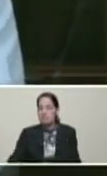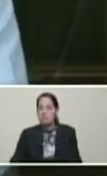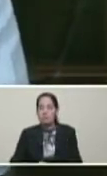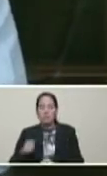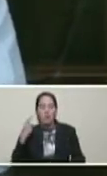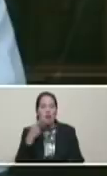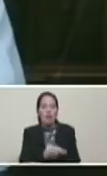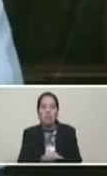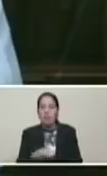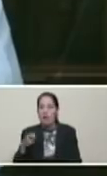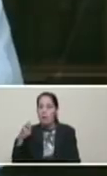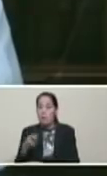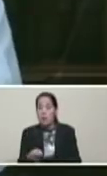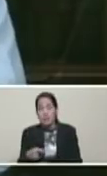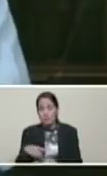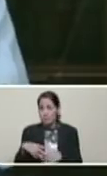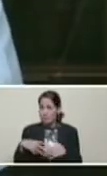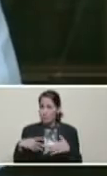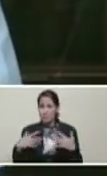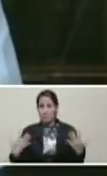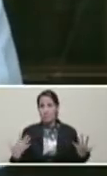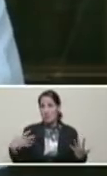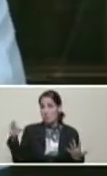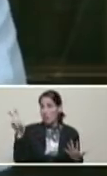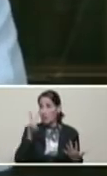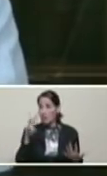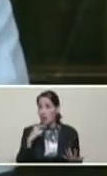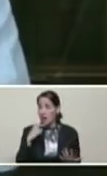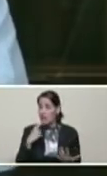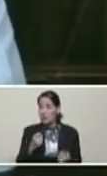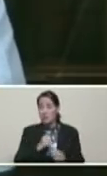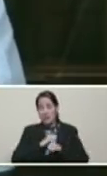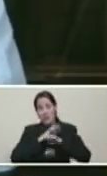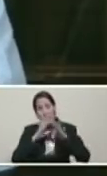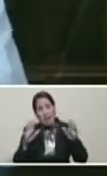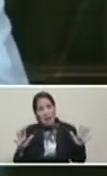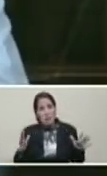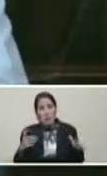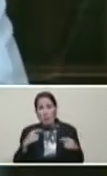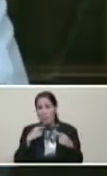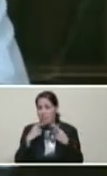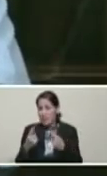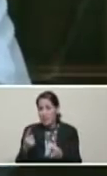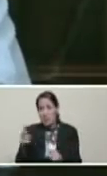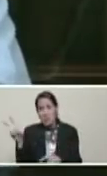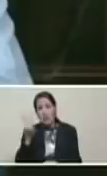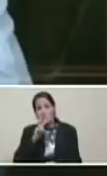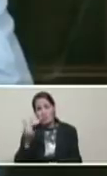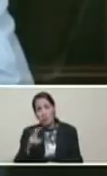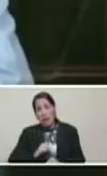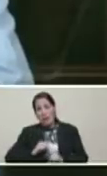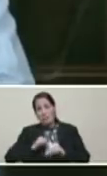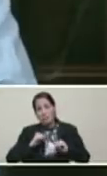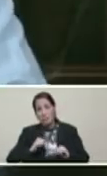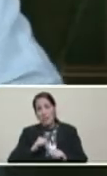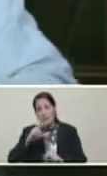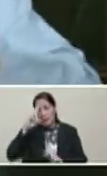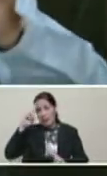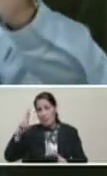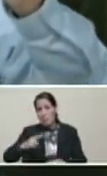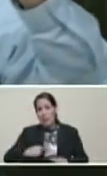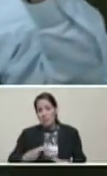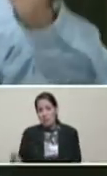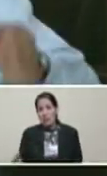pero venezuela dice con mucha claridad y mucha fuerza venezuela no se rinde venezuela se respeta